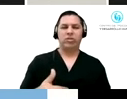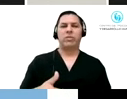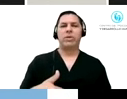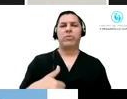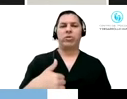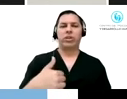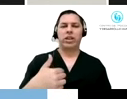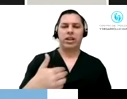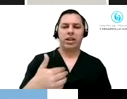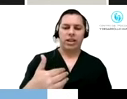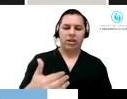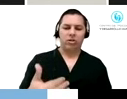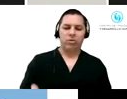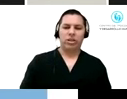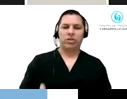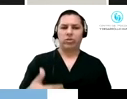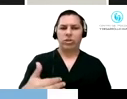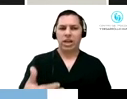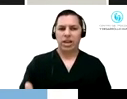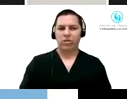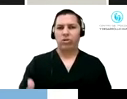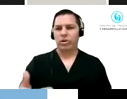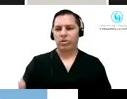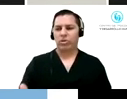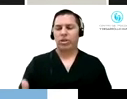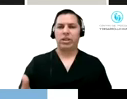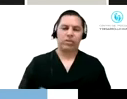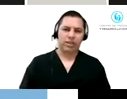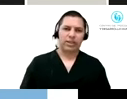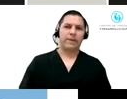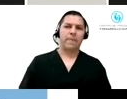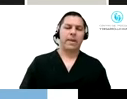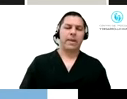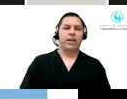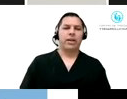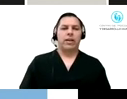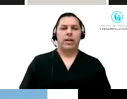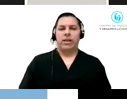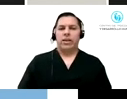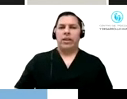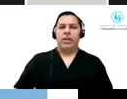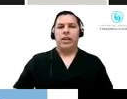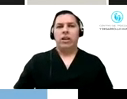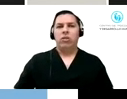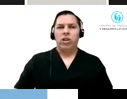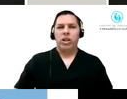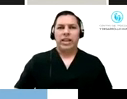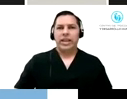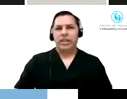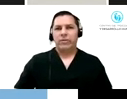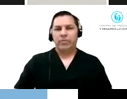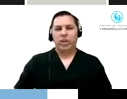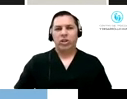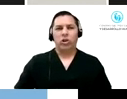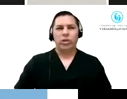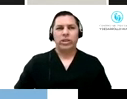masculinos y femeninos, sino también por nuestra componente social, económico, político, etcétera. Y la colonialidad de